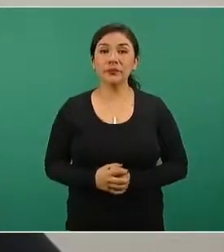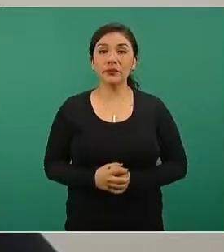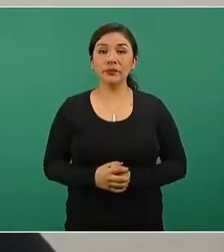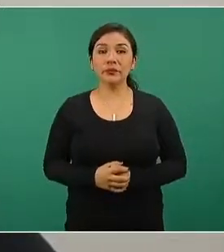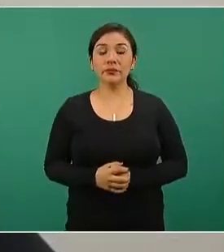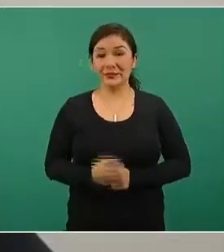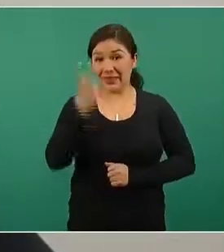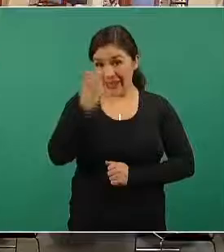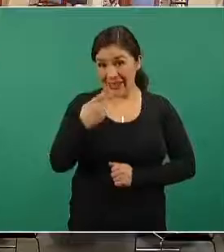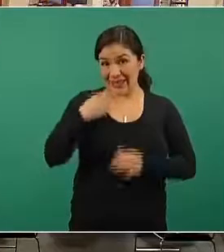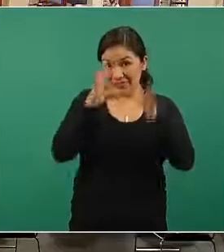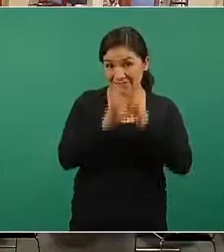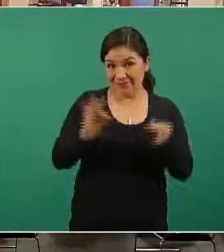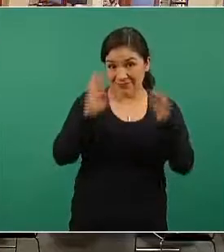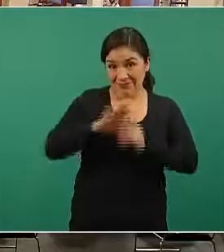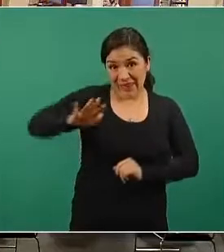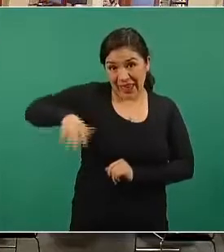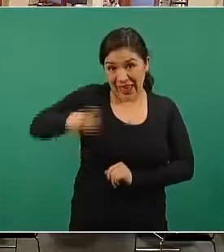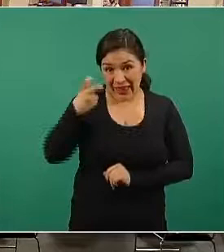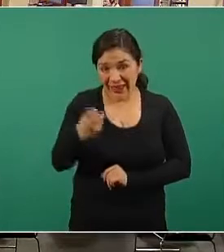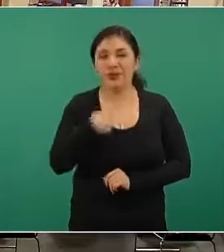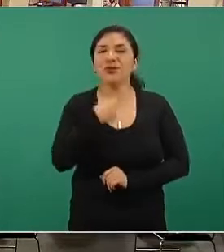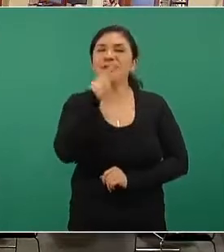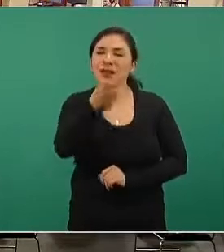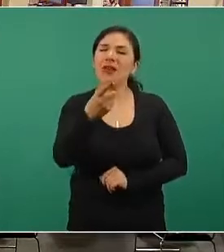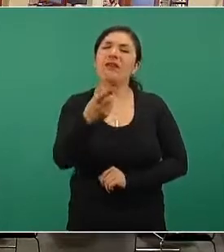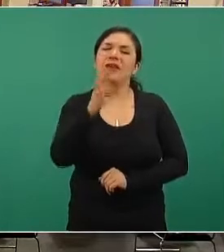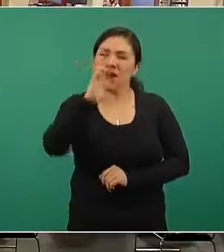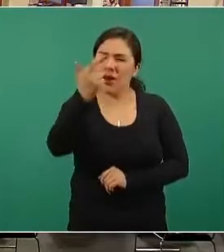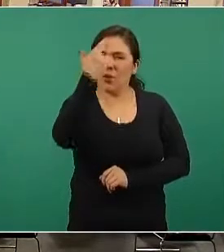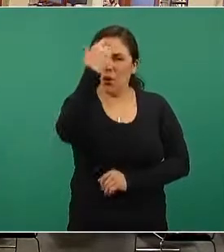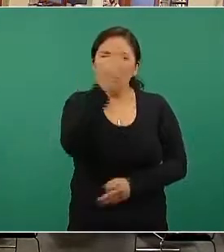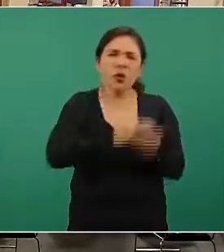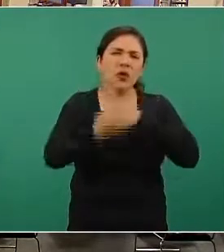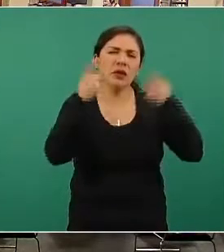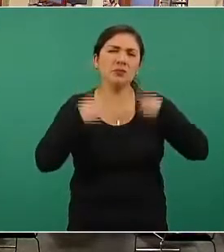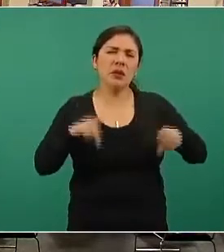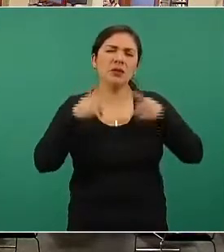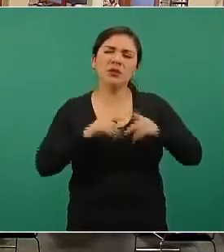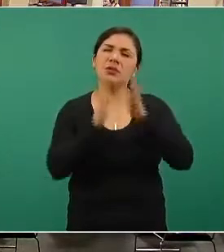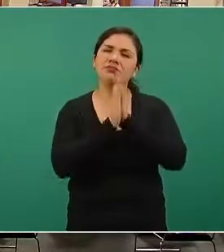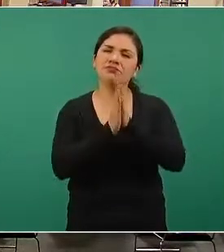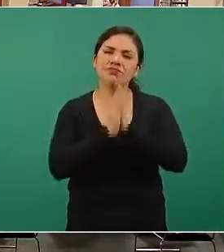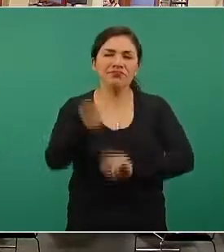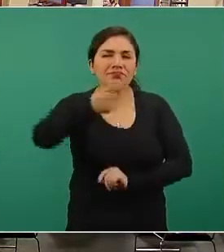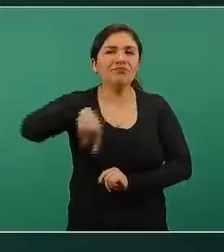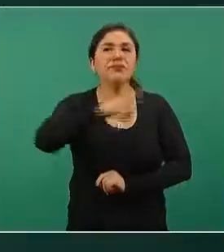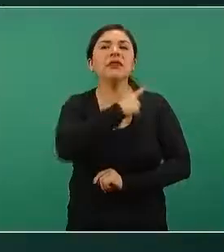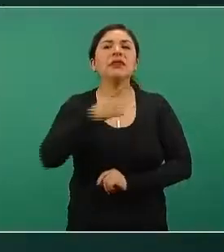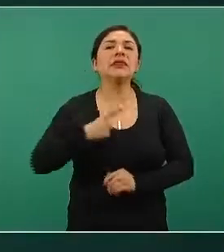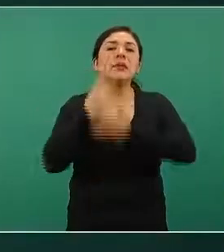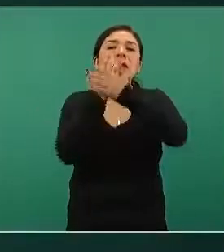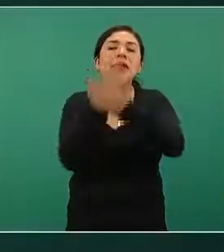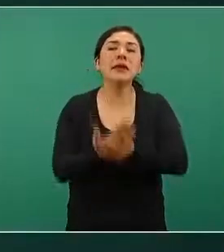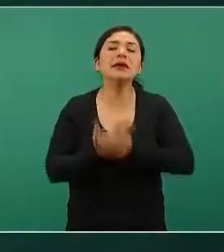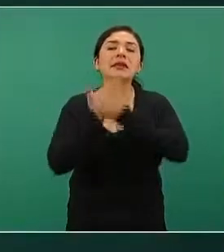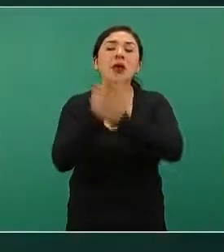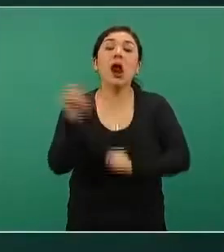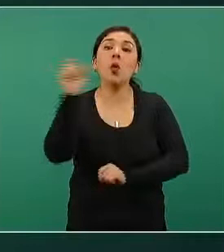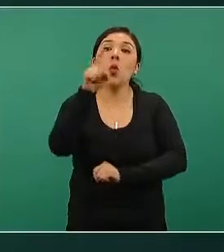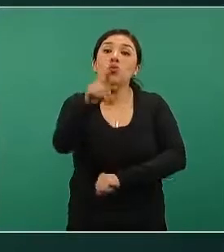de esta información, precisamente es que le recordamos a todas las personas que debemos esperar nuestro